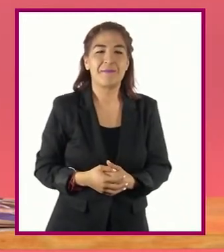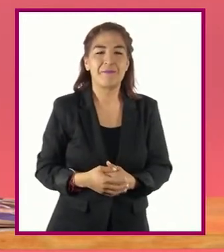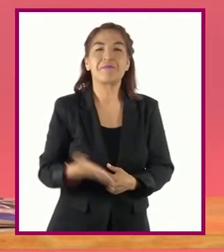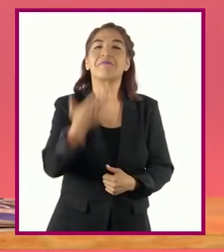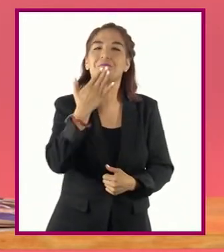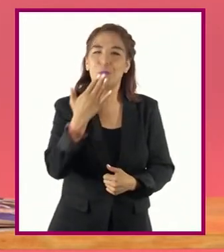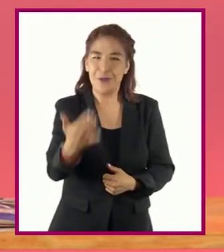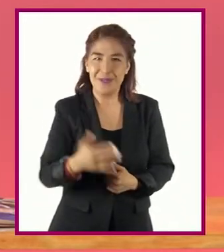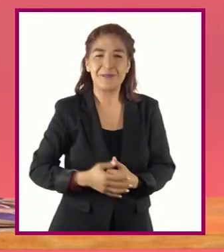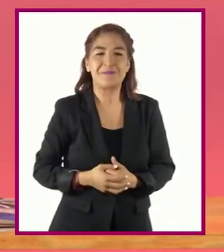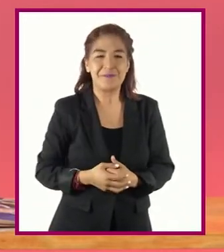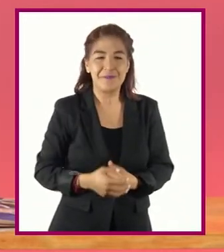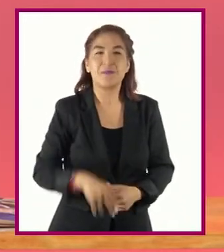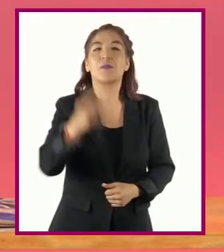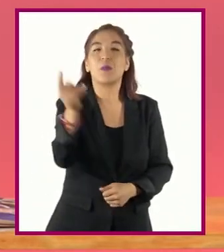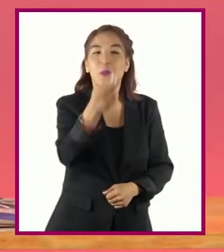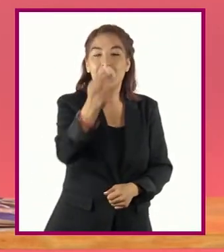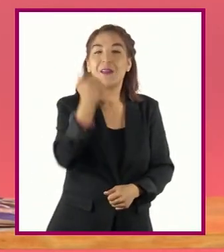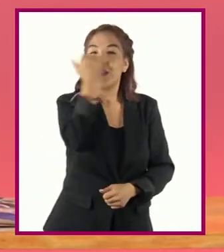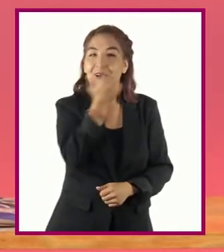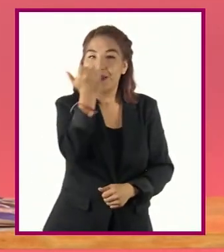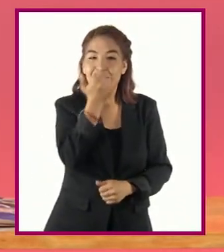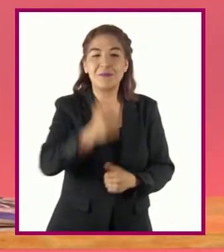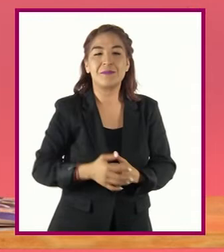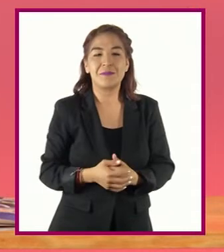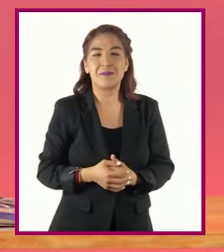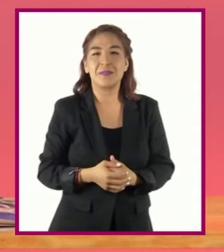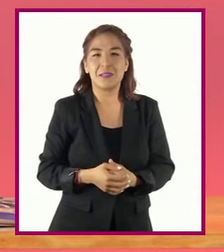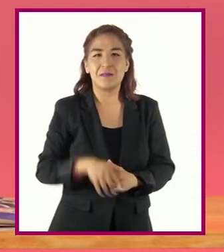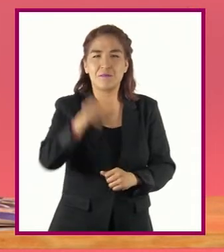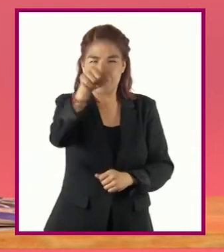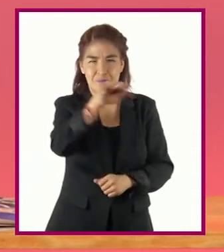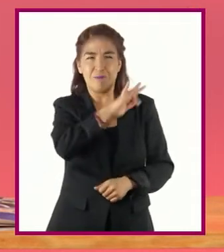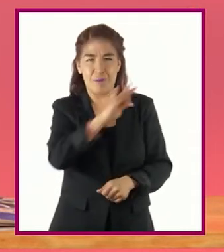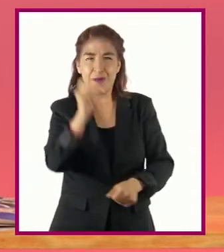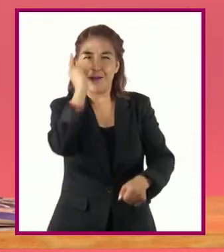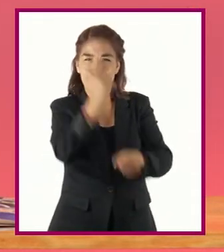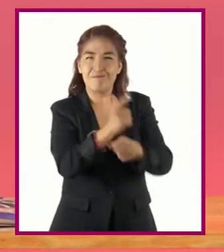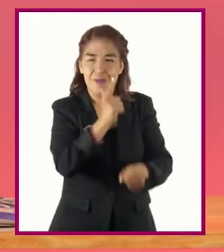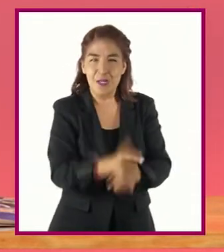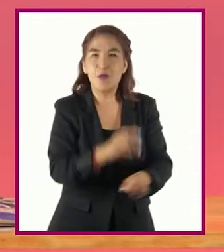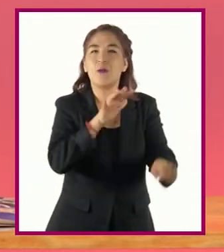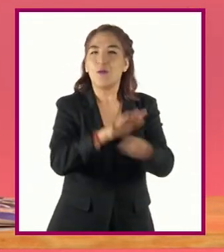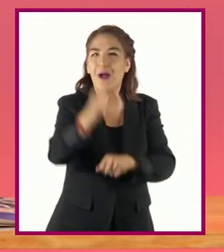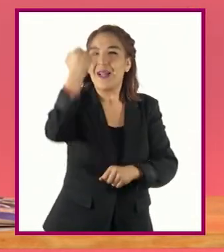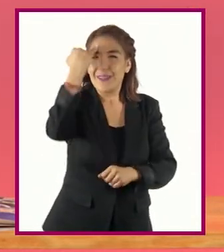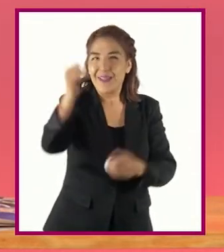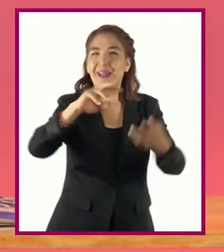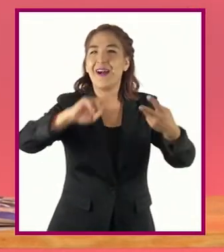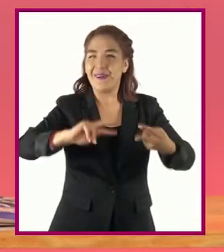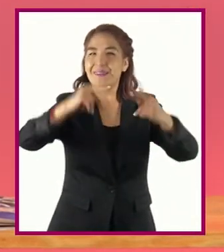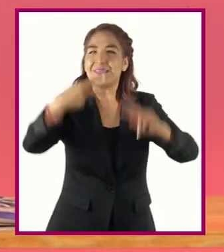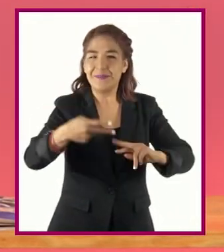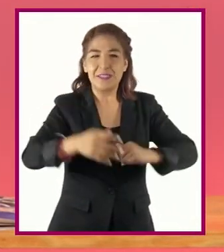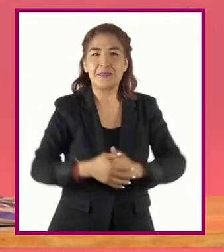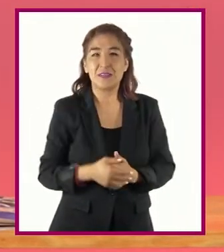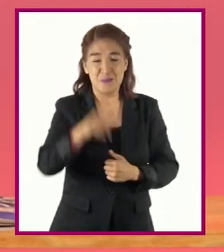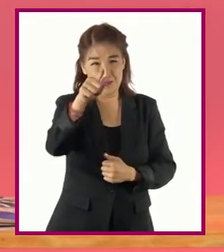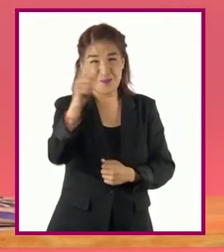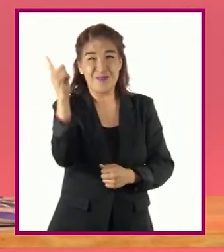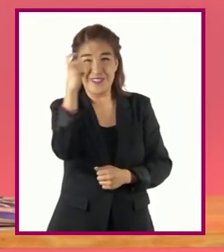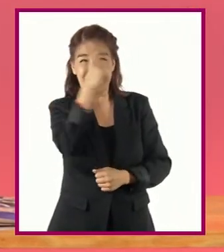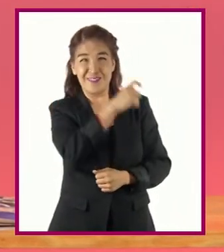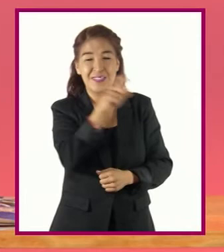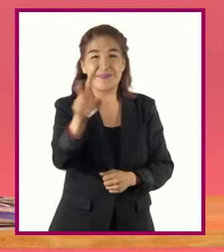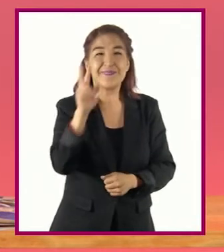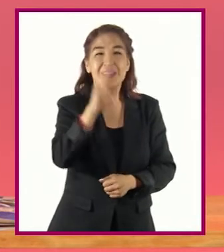Muy bien. ¿Ustedes, alumnas y alumnos, pudieron identificar las ideas contrarias? ¿Les resultó difícil